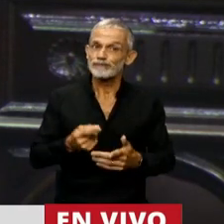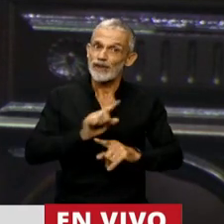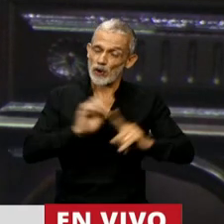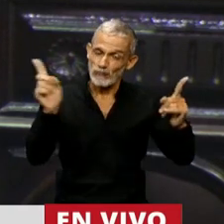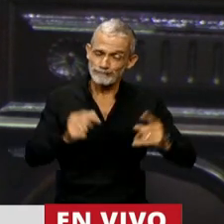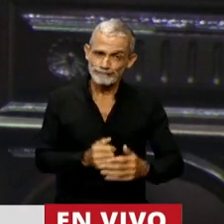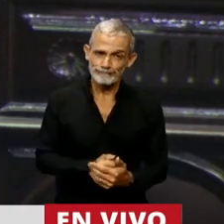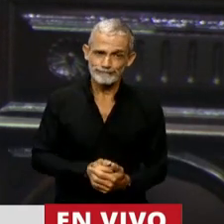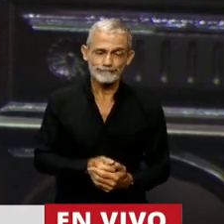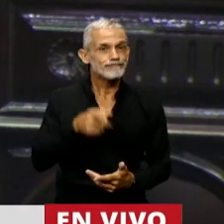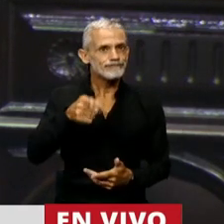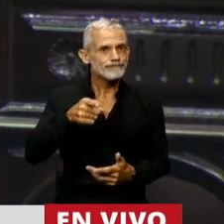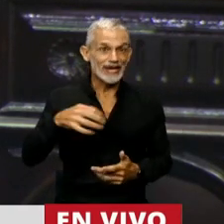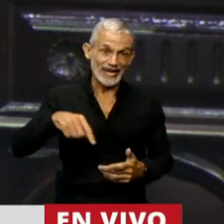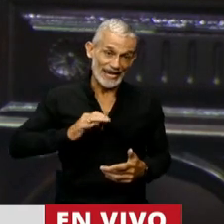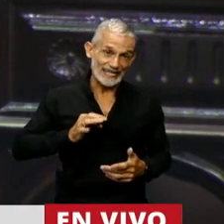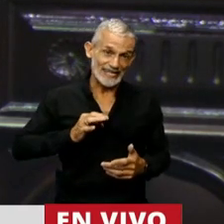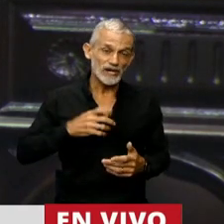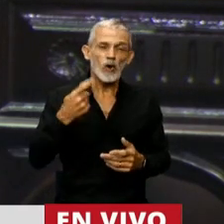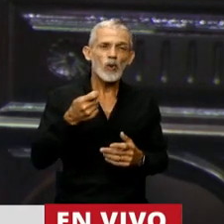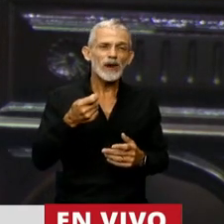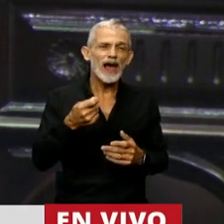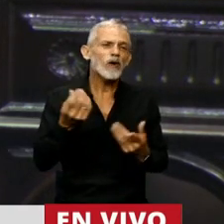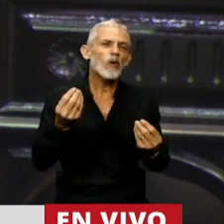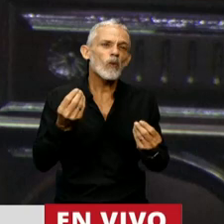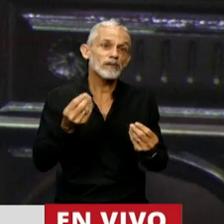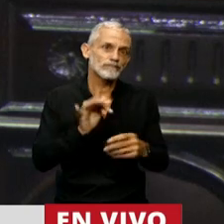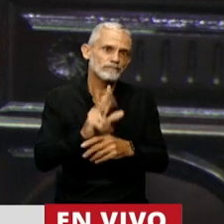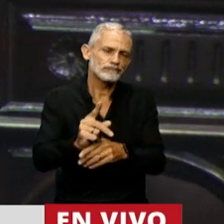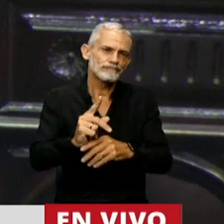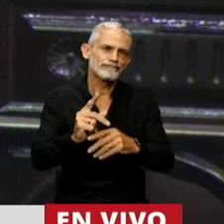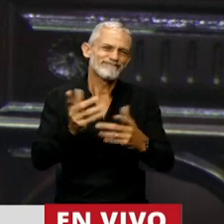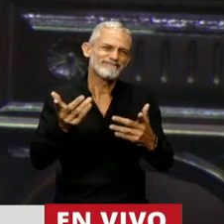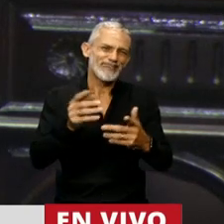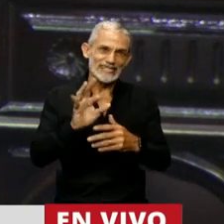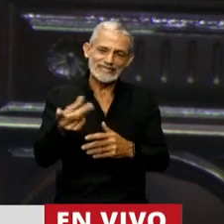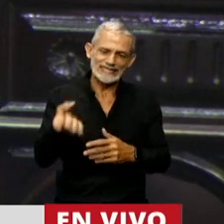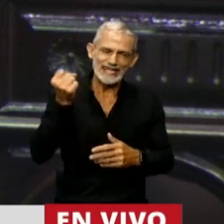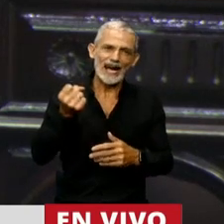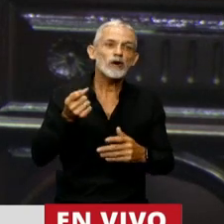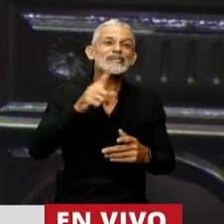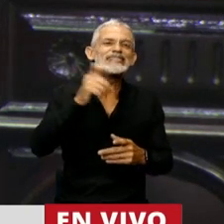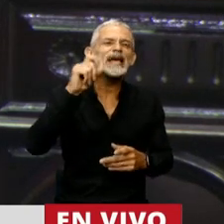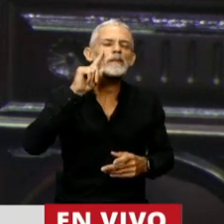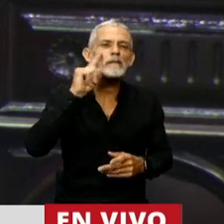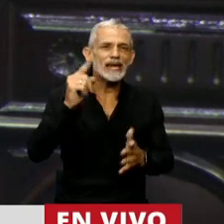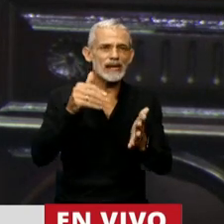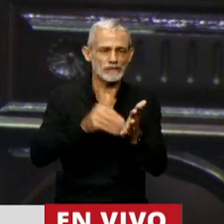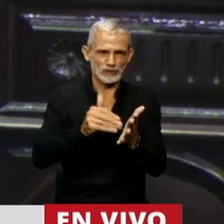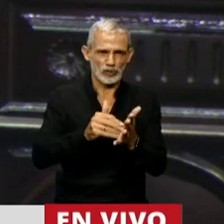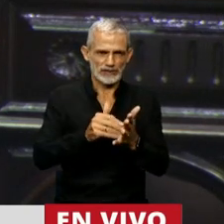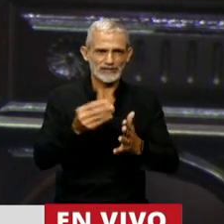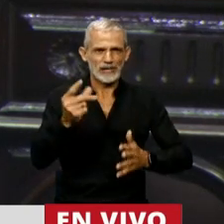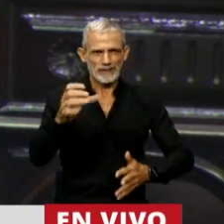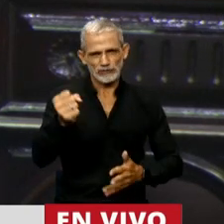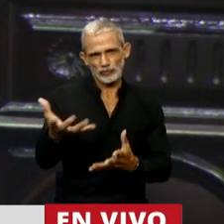no. A este año a los jubilados le tocó que les robaran. Y les robaron más de 100.000